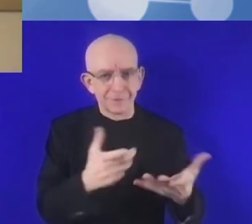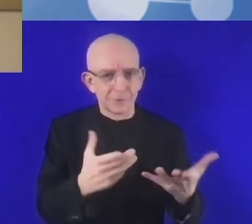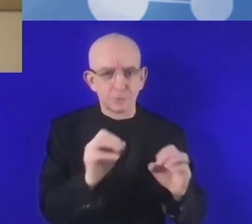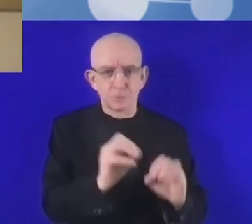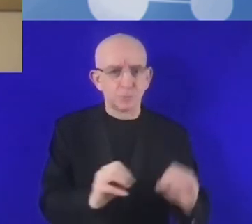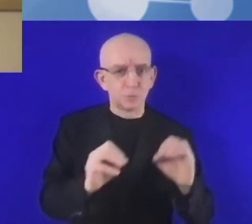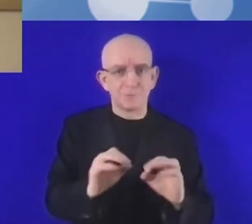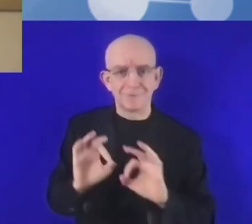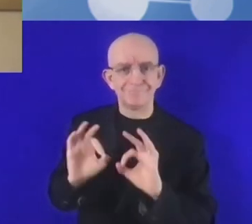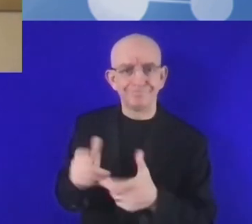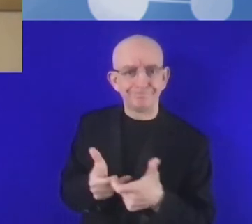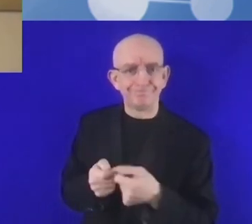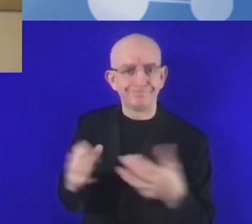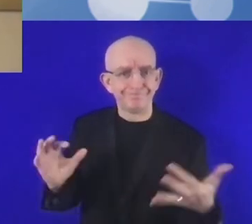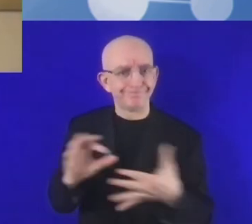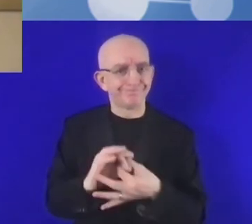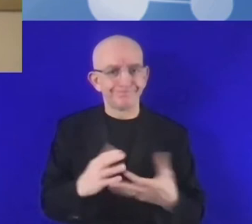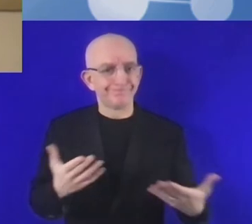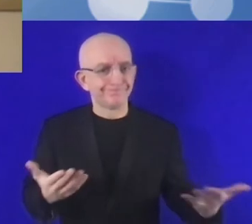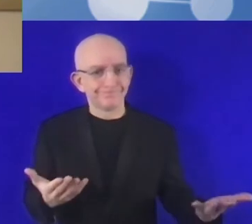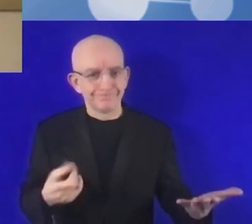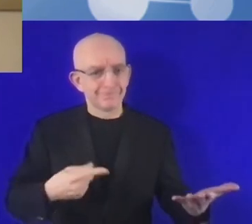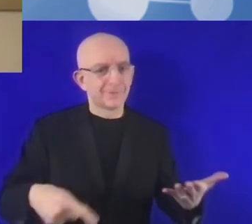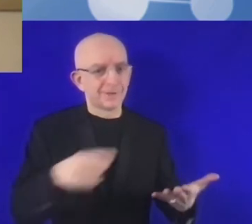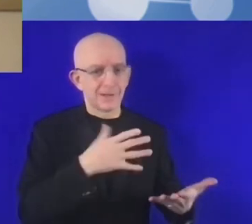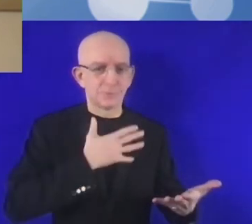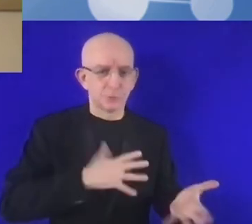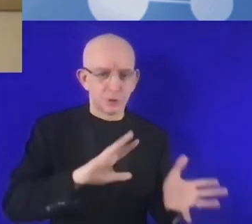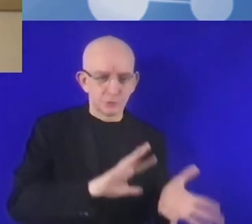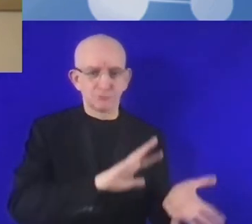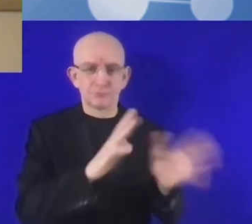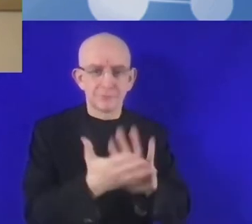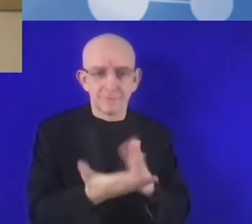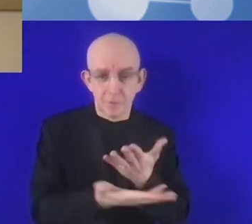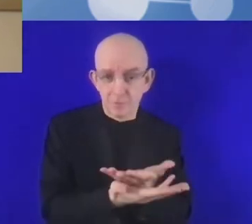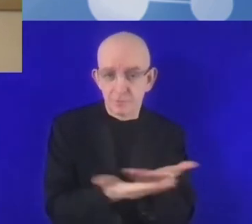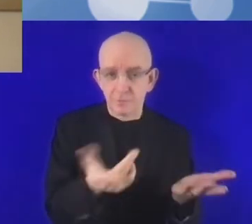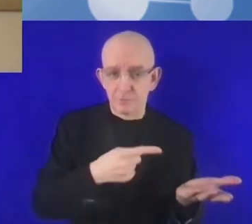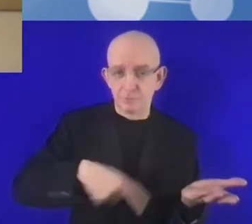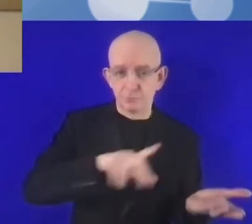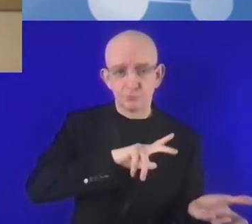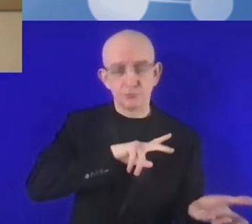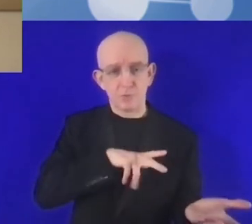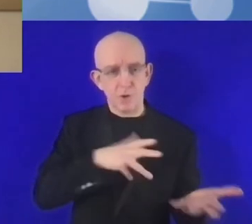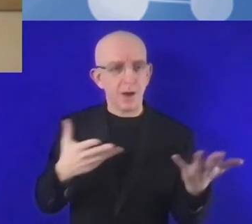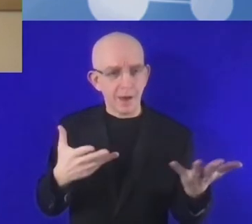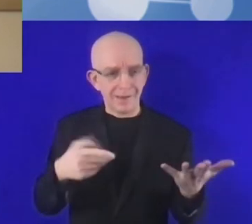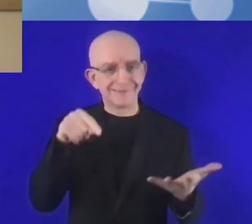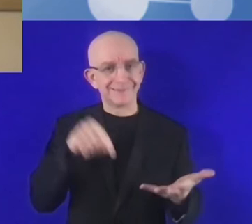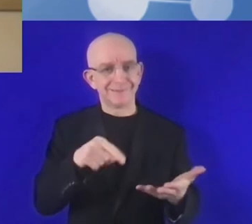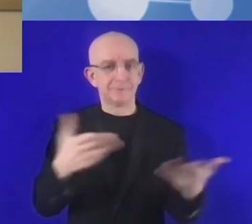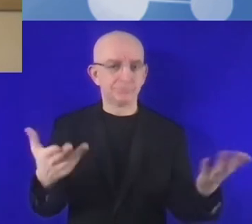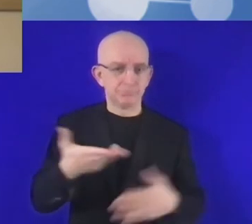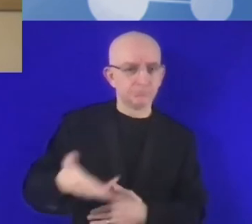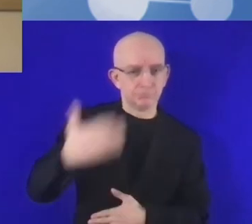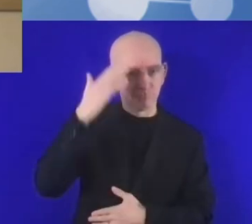Internet, a pesar de que Internet es una herramienta que puede favorecer la transformación